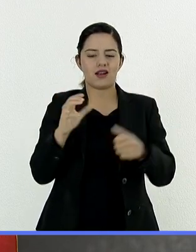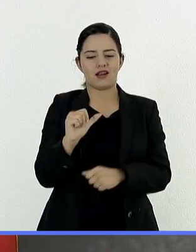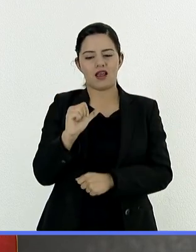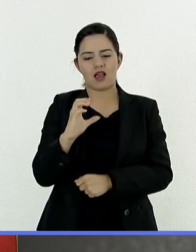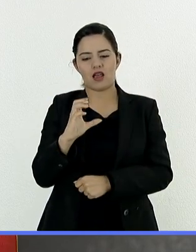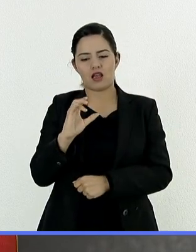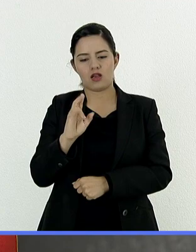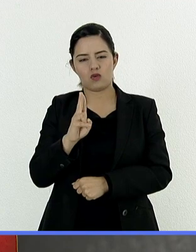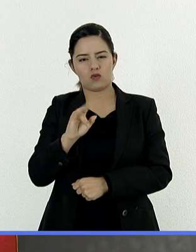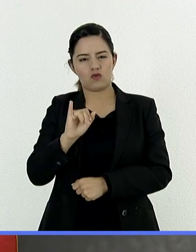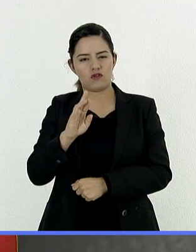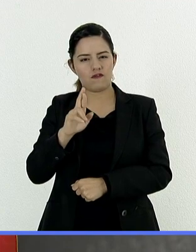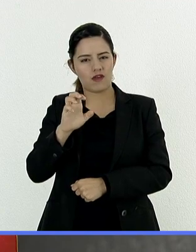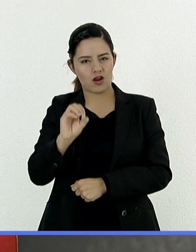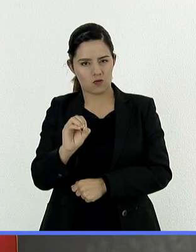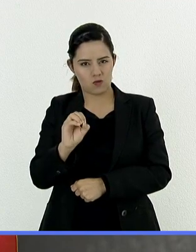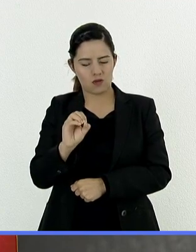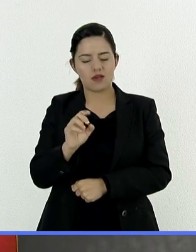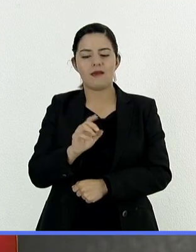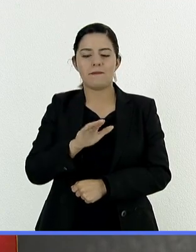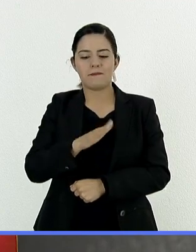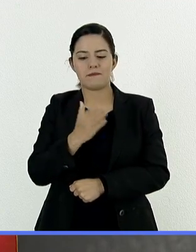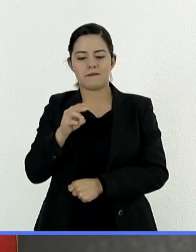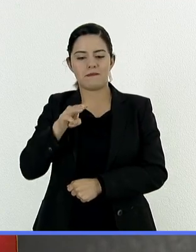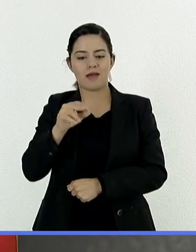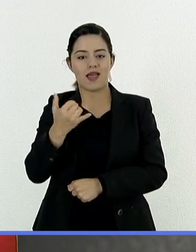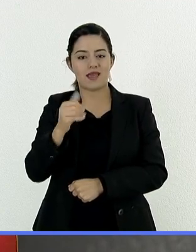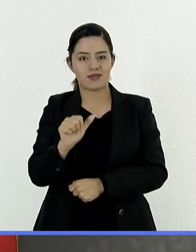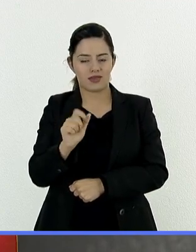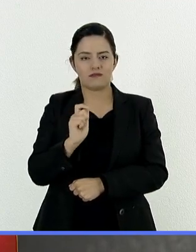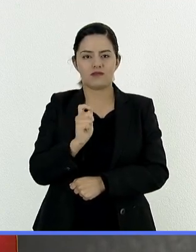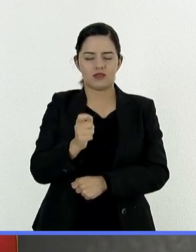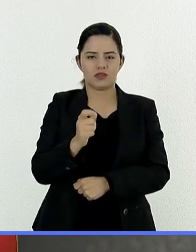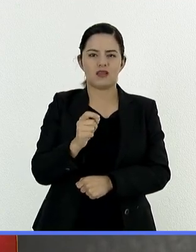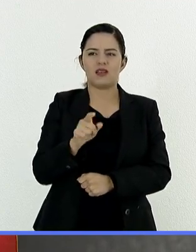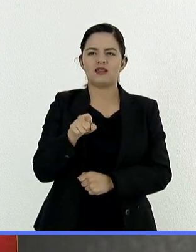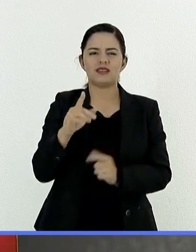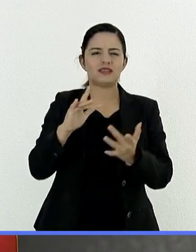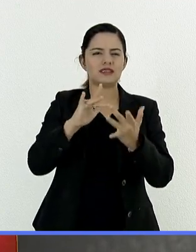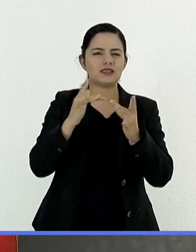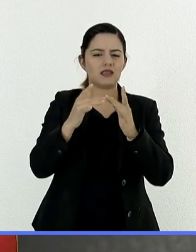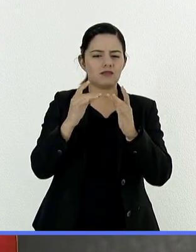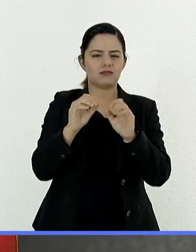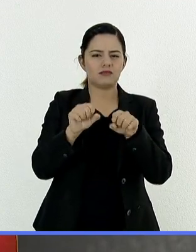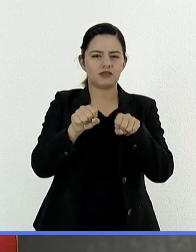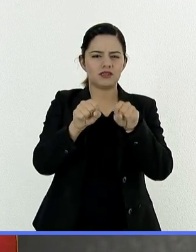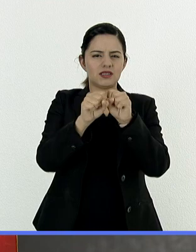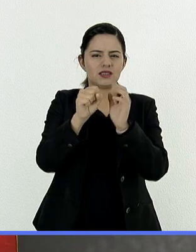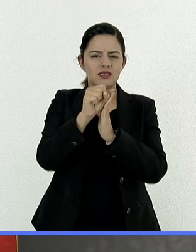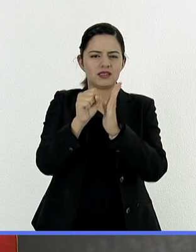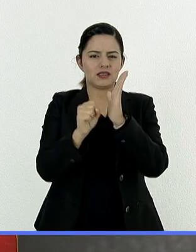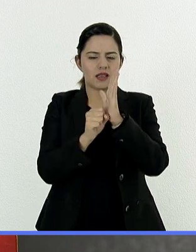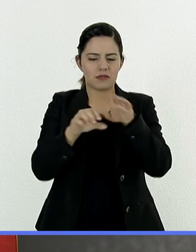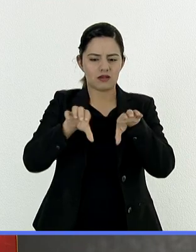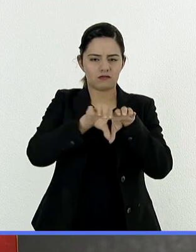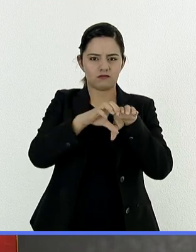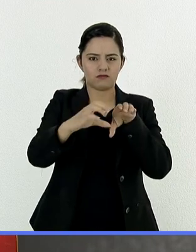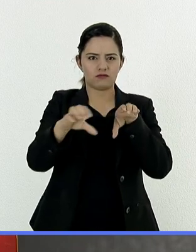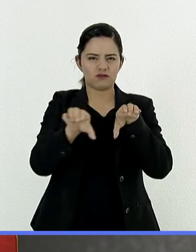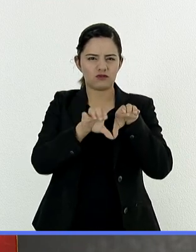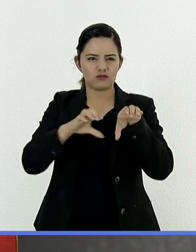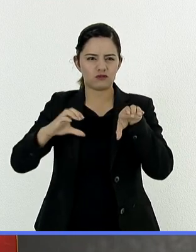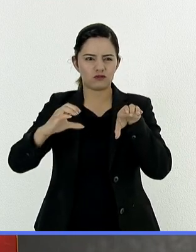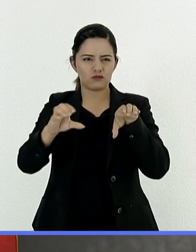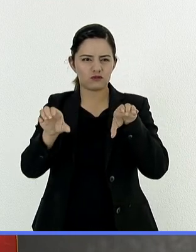idea exactamente de lo que es un enorme enorme sistema de Cuevas inundadas y algunas de ellas secas que